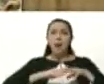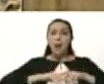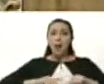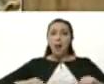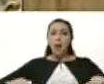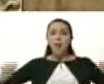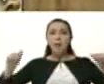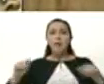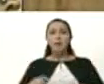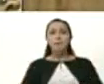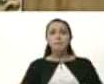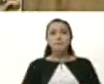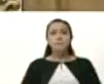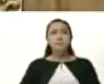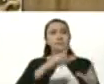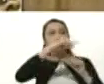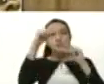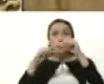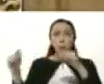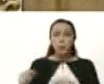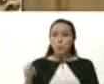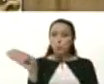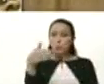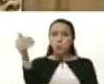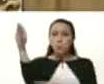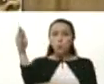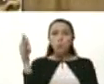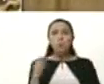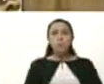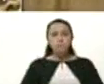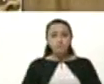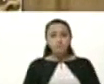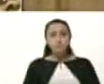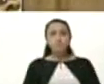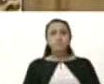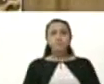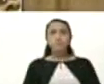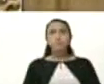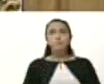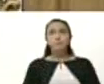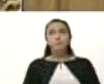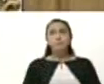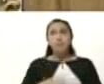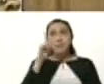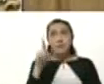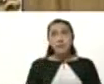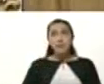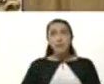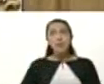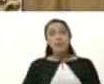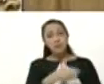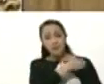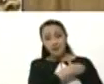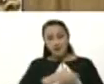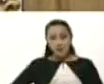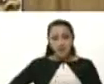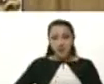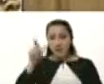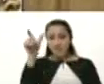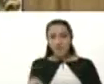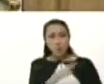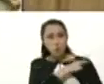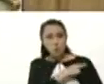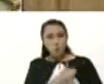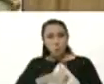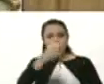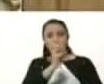octava, estrella de la angostura libertaria. En la banda que cruza el pecho del general Piar y